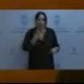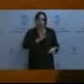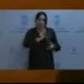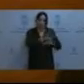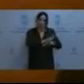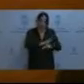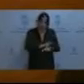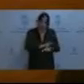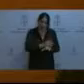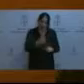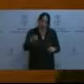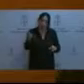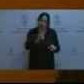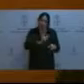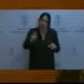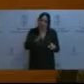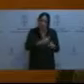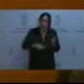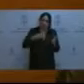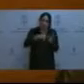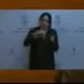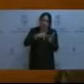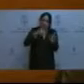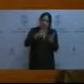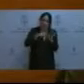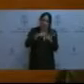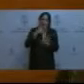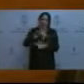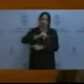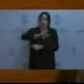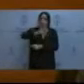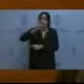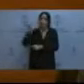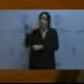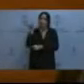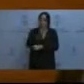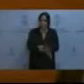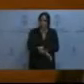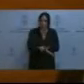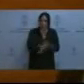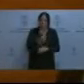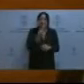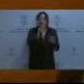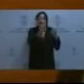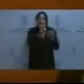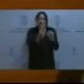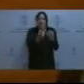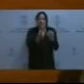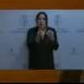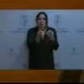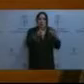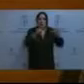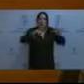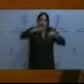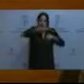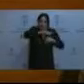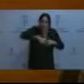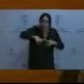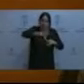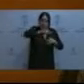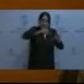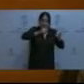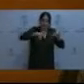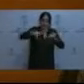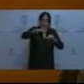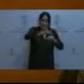consejera? Llevamos meses reiterando, y se lo hemos dicho por activa y por pasiva, la necesidad de movilizar tierras